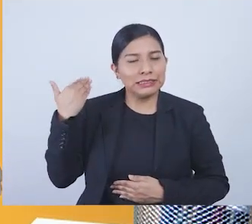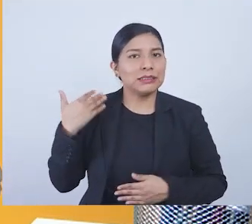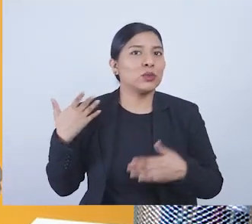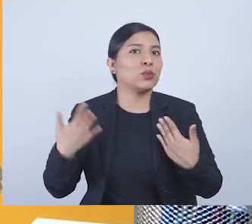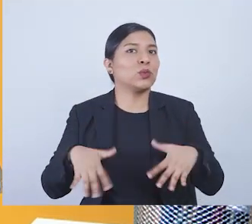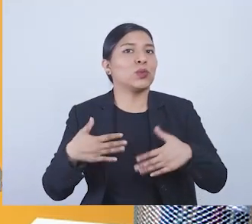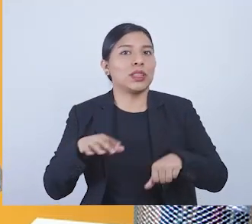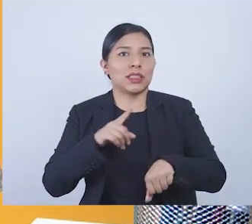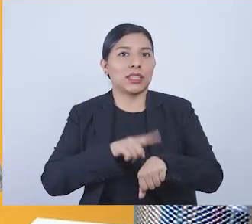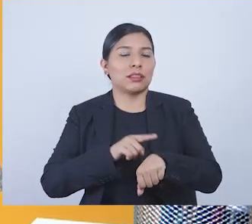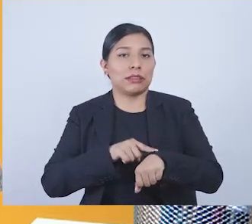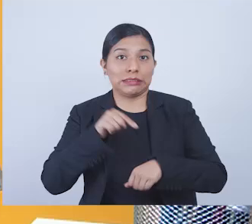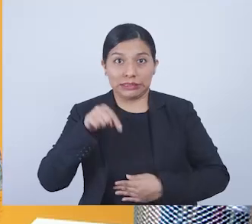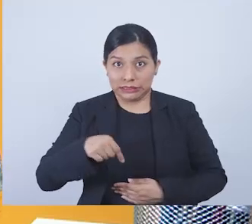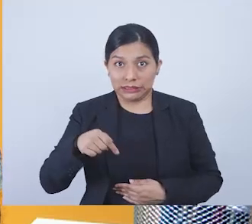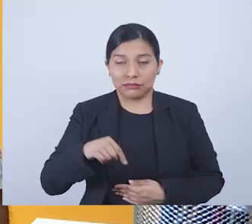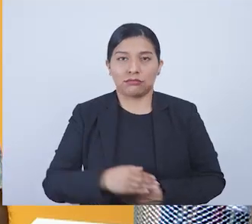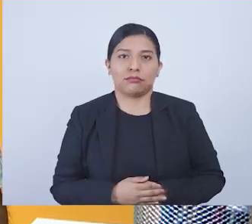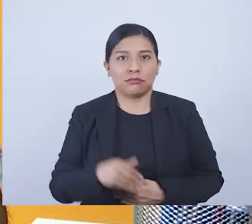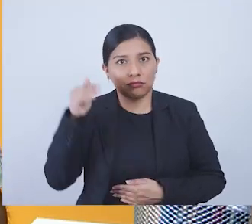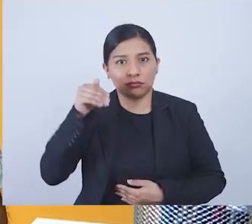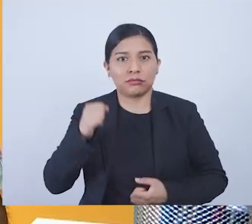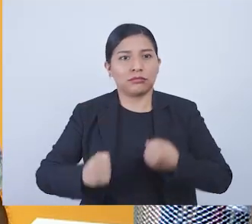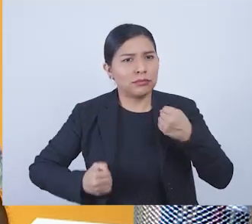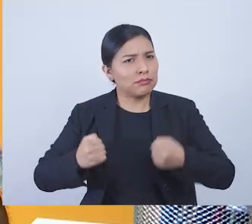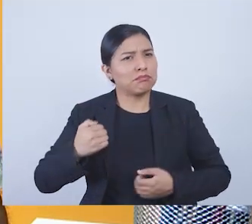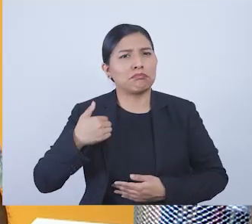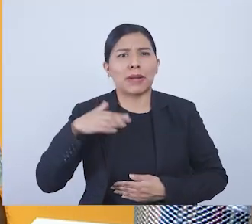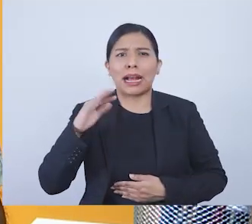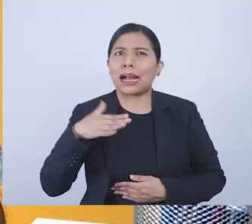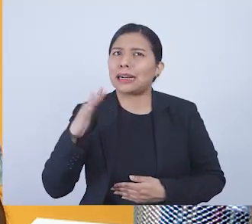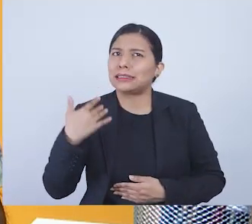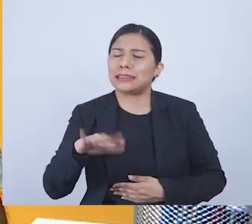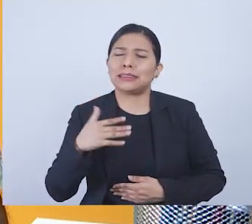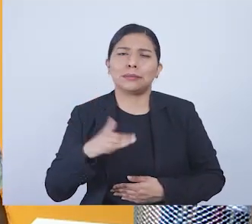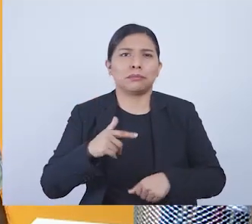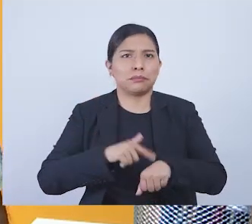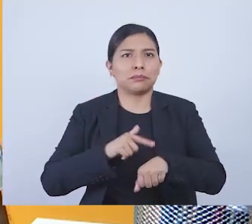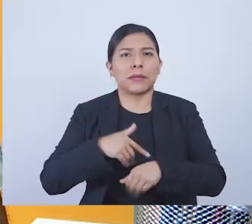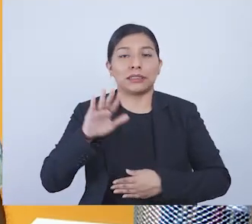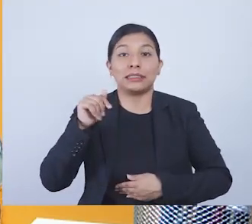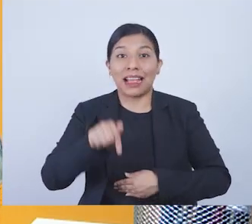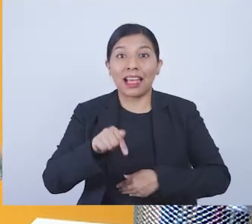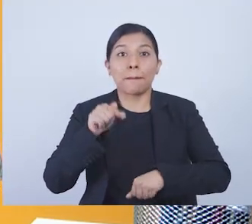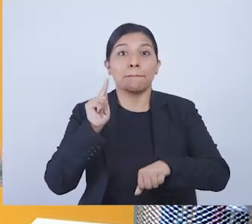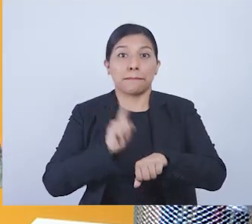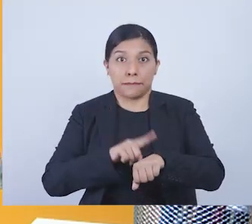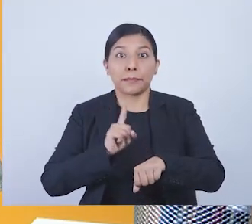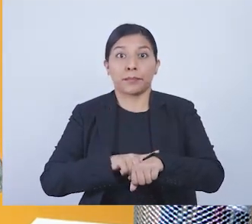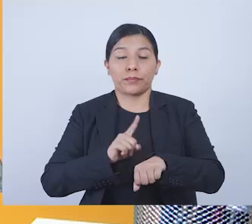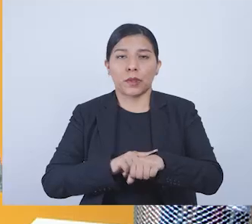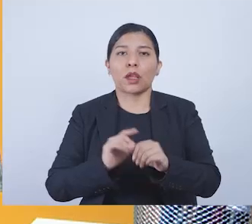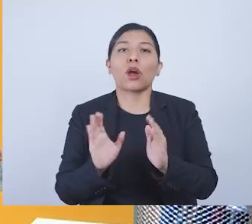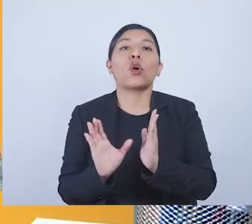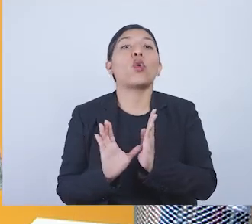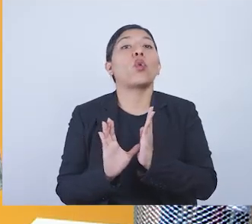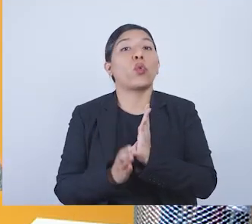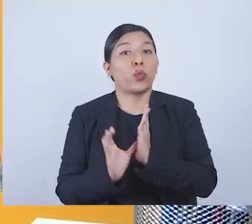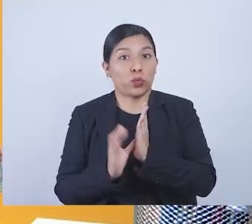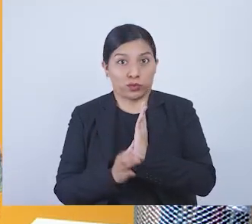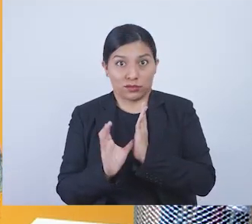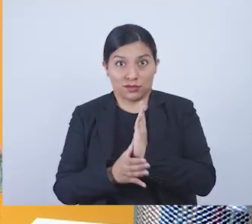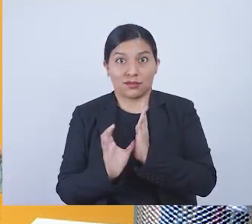acontecimientos y nuestra asignatura ha venido de más a menos. Y es el momento coyuntural